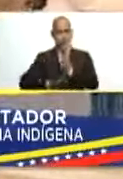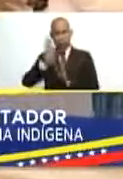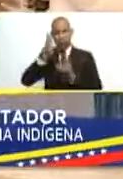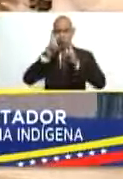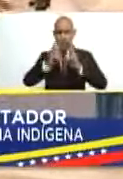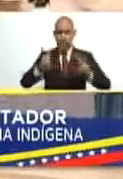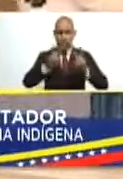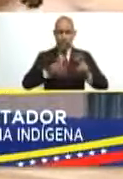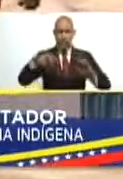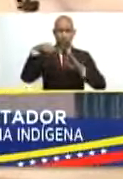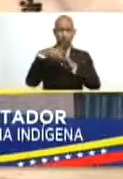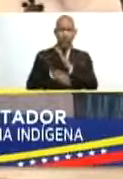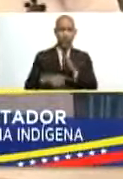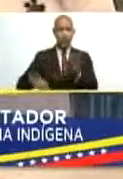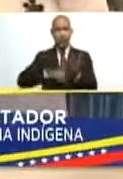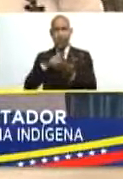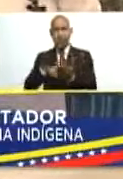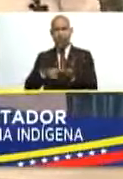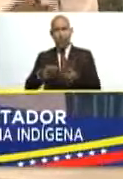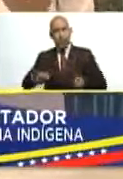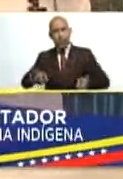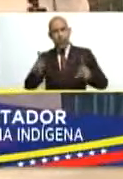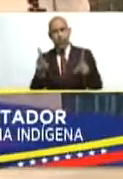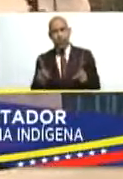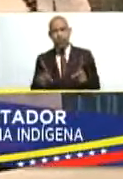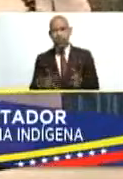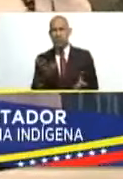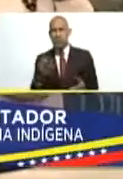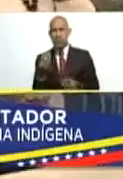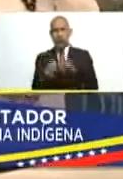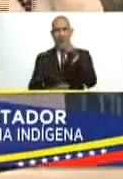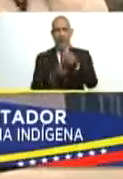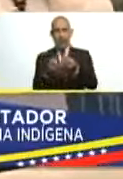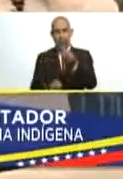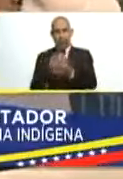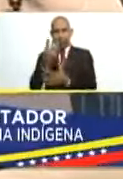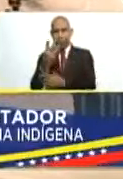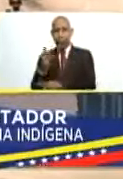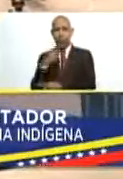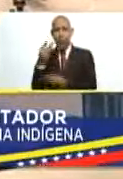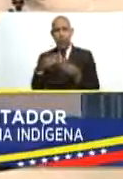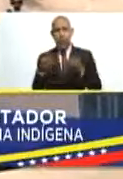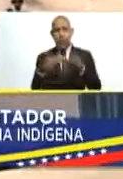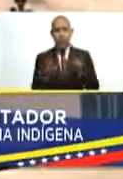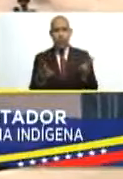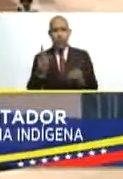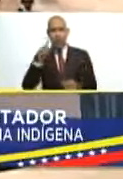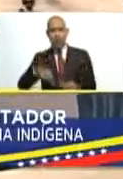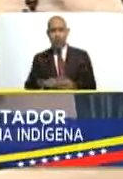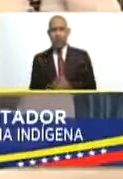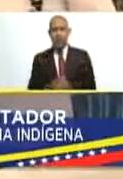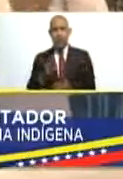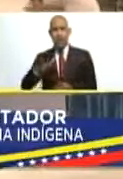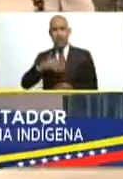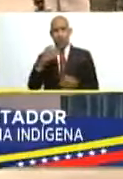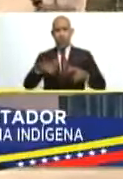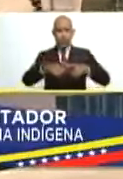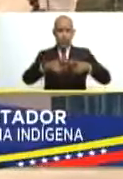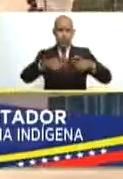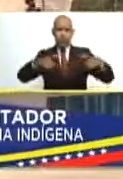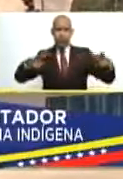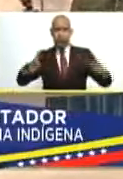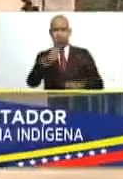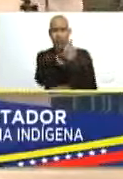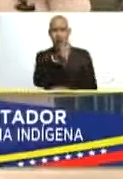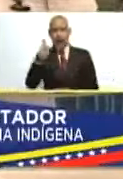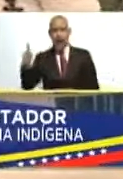Desde la investigación que pueda permitir la creación de políticas públicas, pero que además de eso se pudiese masificar en cada uno de